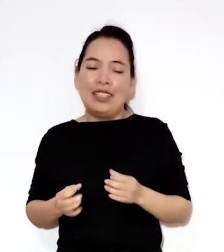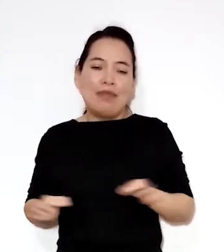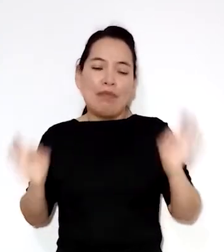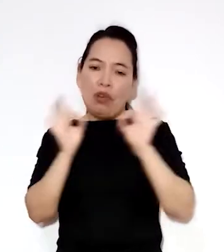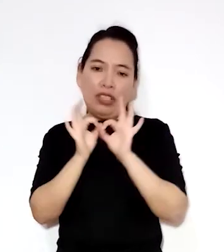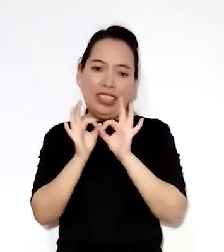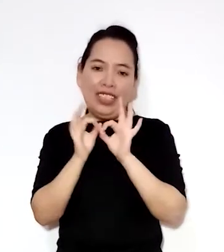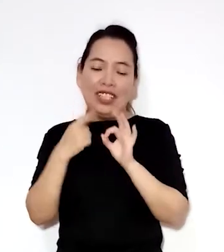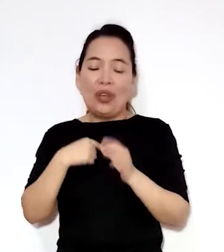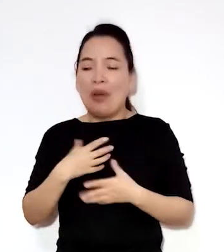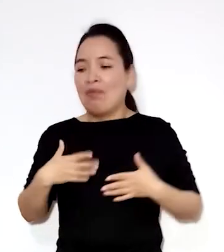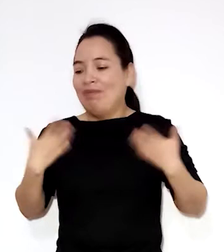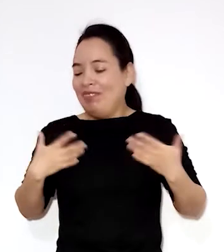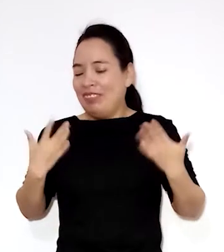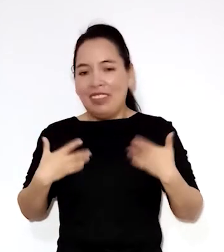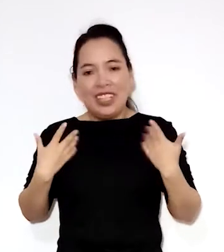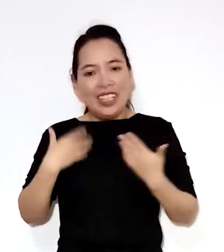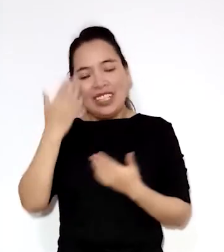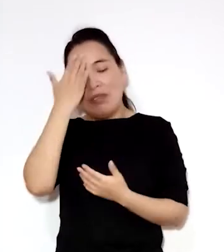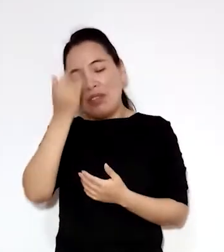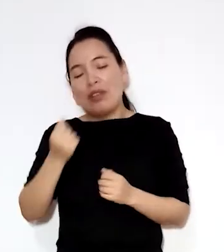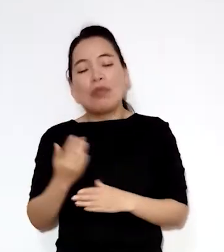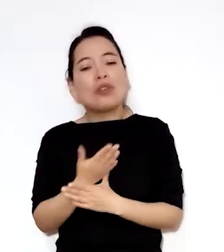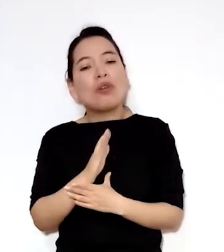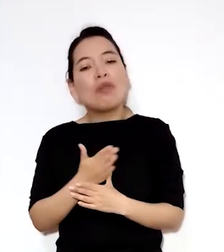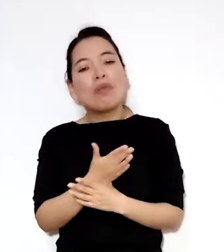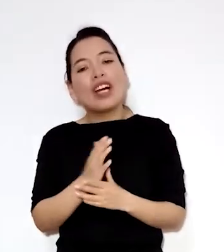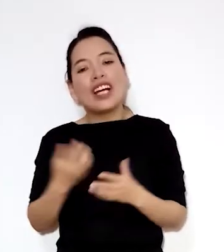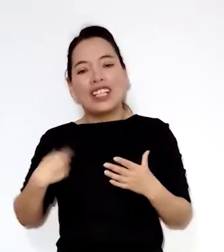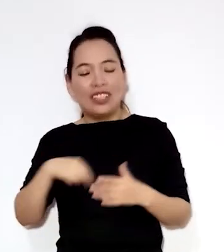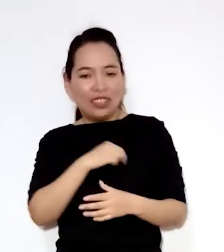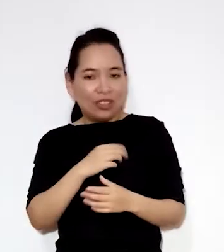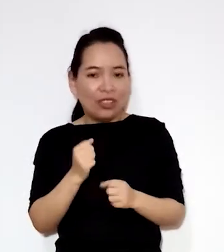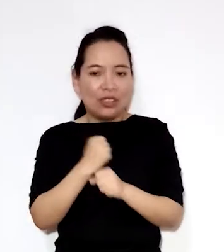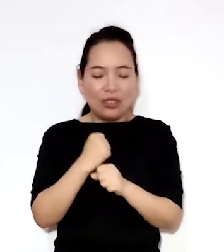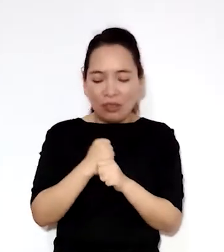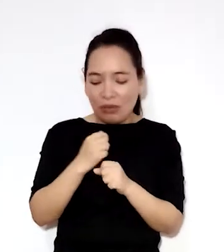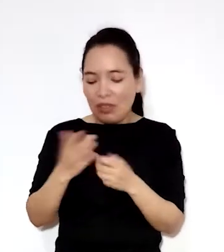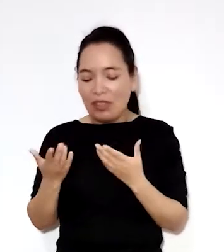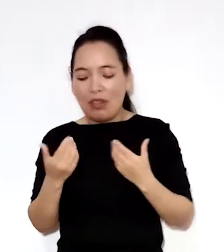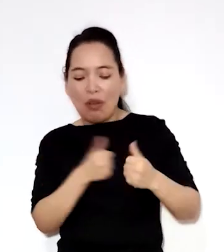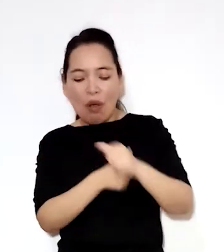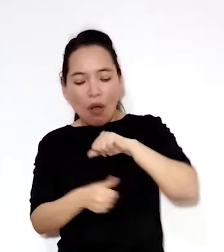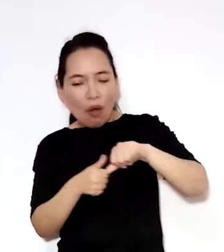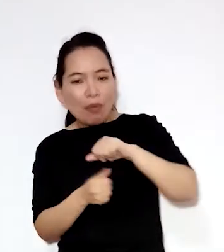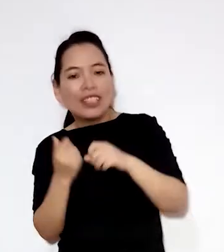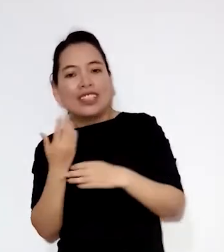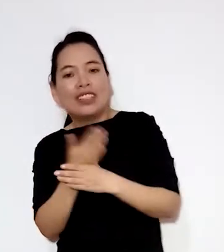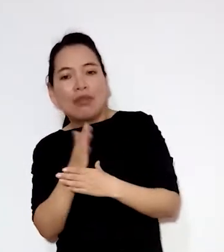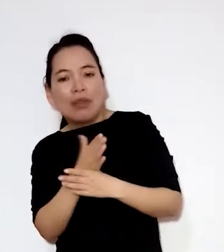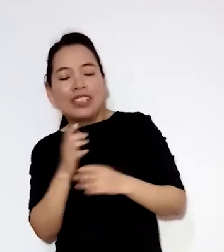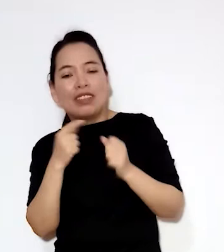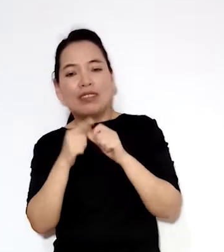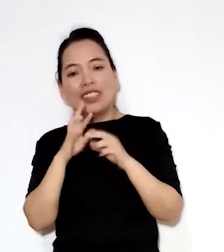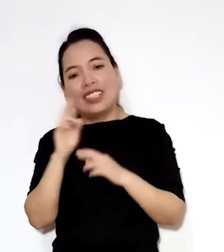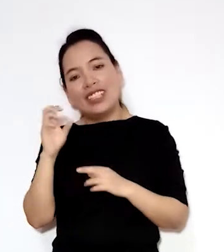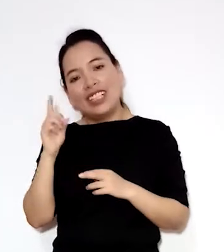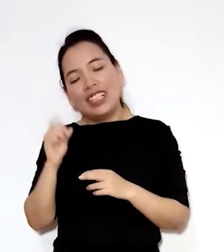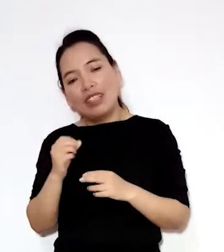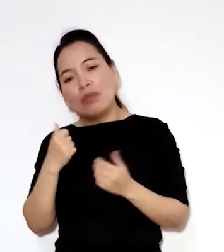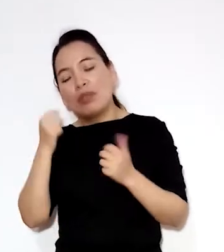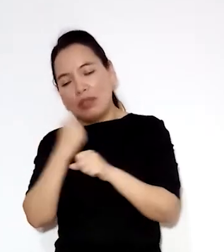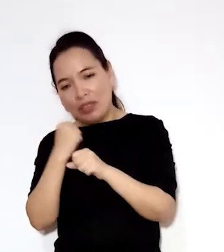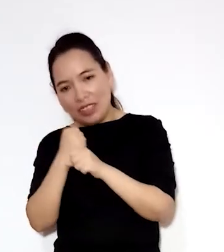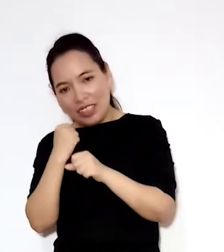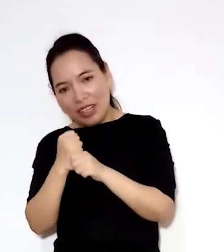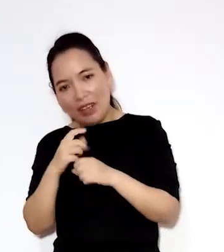muy contento porque estoy compartiendo con mis compañeros que también trabajan en red y tenemos que trabajar juntos. Es la única forma de hacer